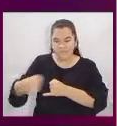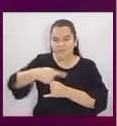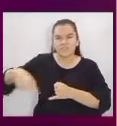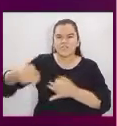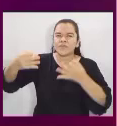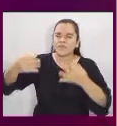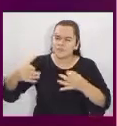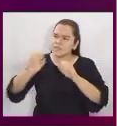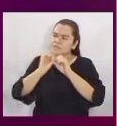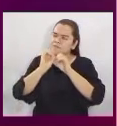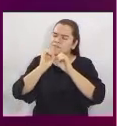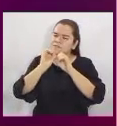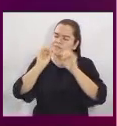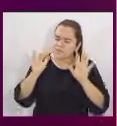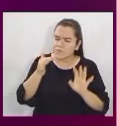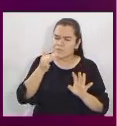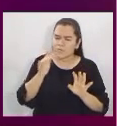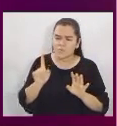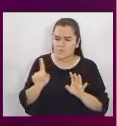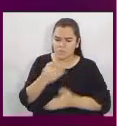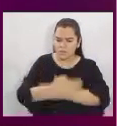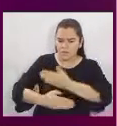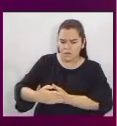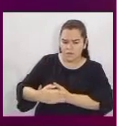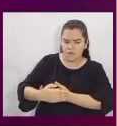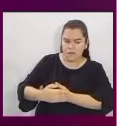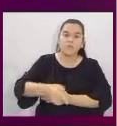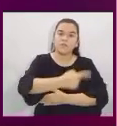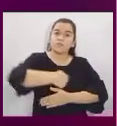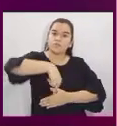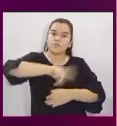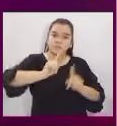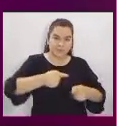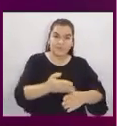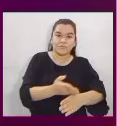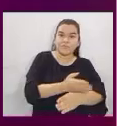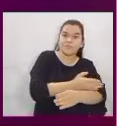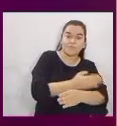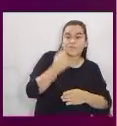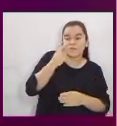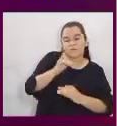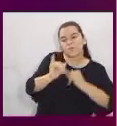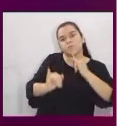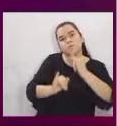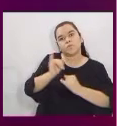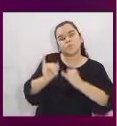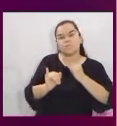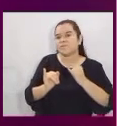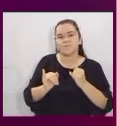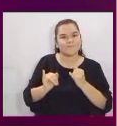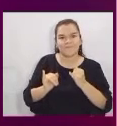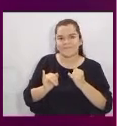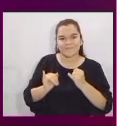y no tomaron real dimensión, y además nosotros no les hablamos como